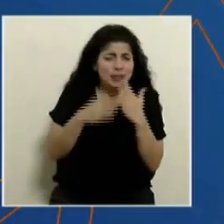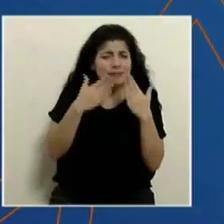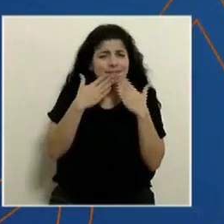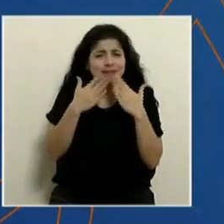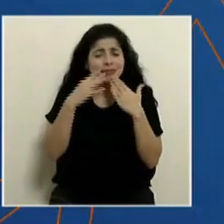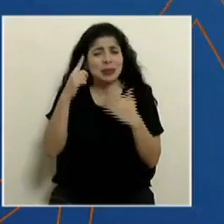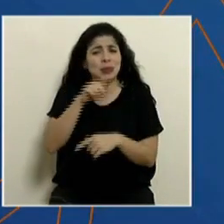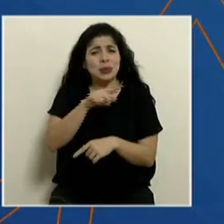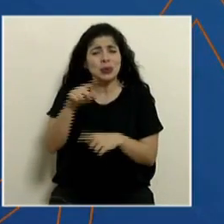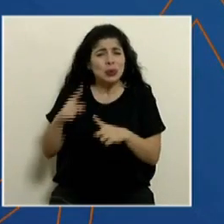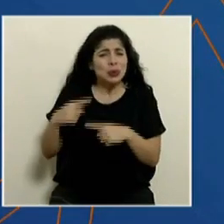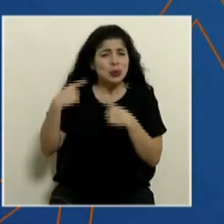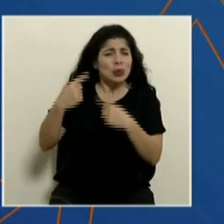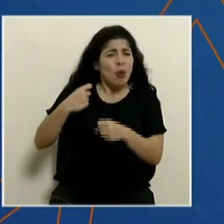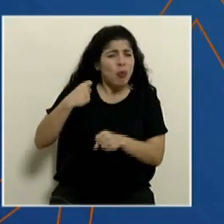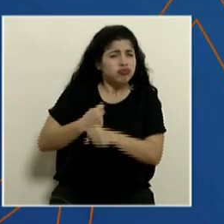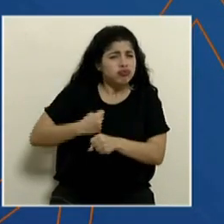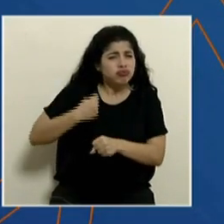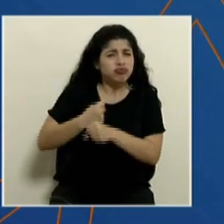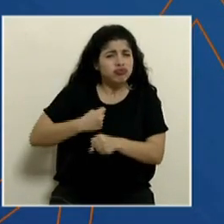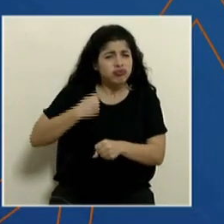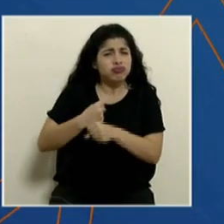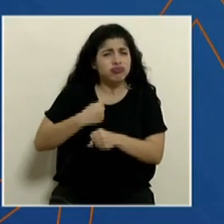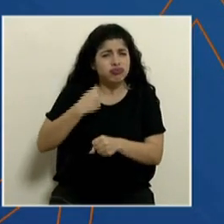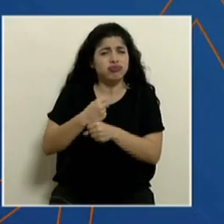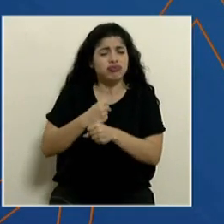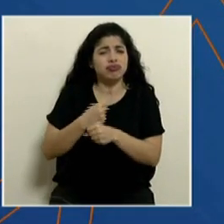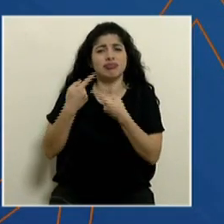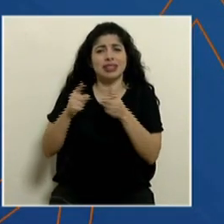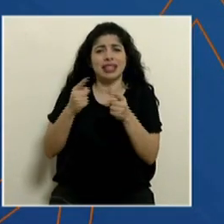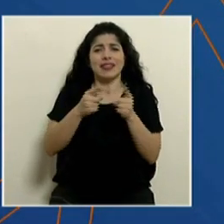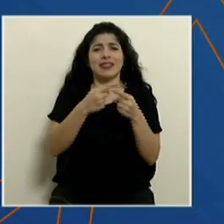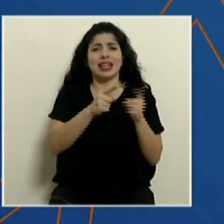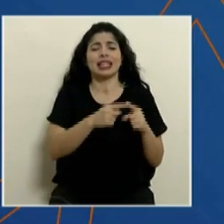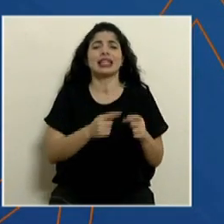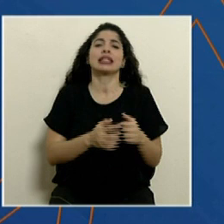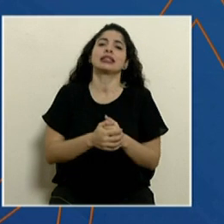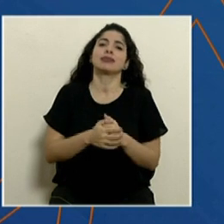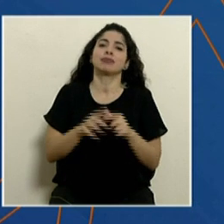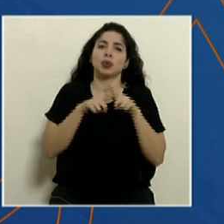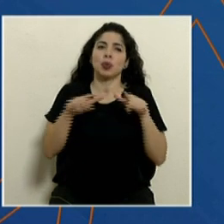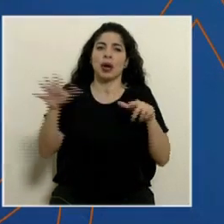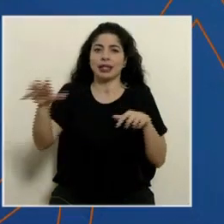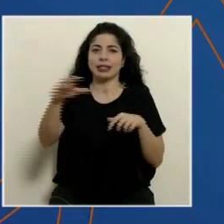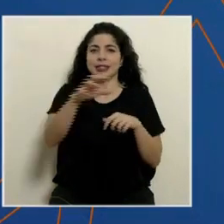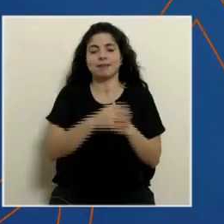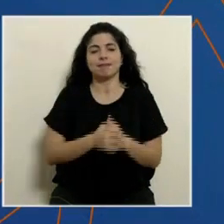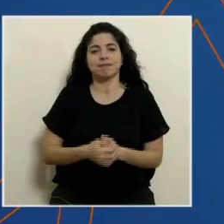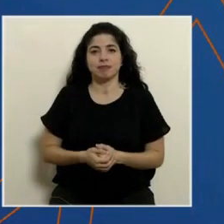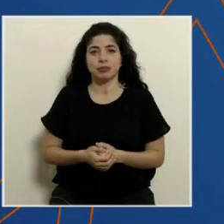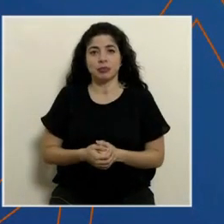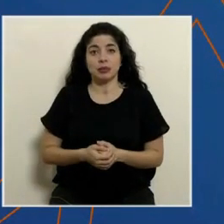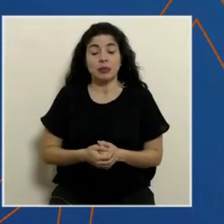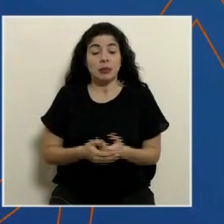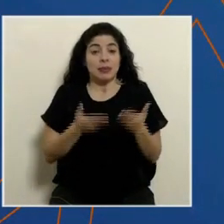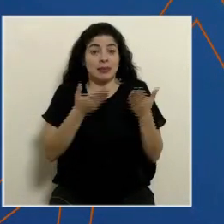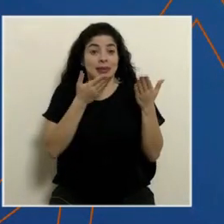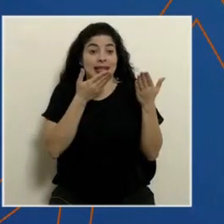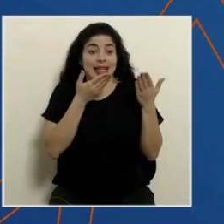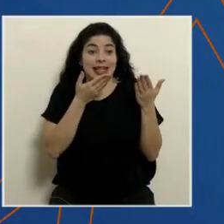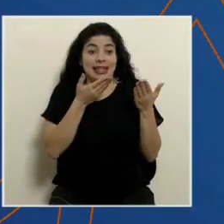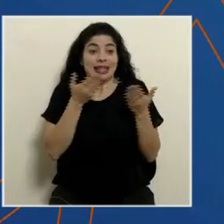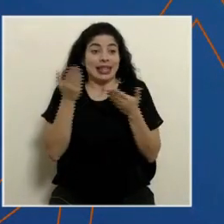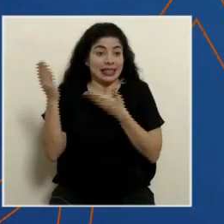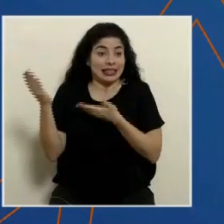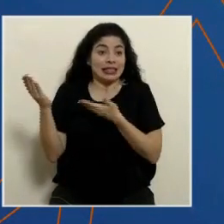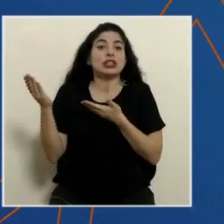por el trabajo que se ha venido desarrollando en los diferentes territorios. Esto nos